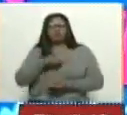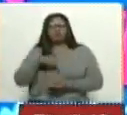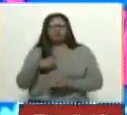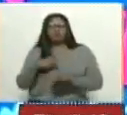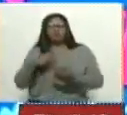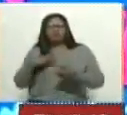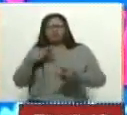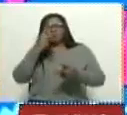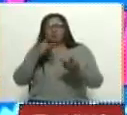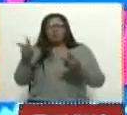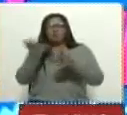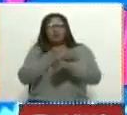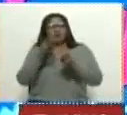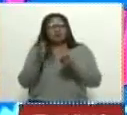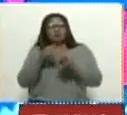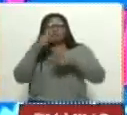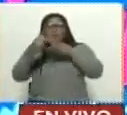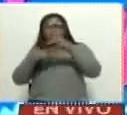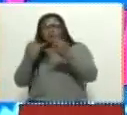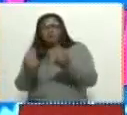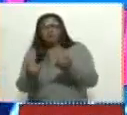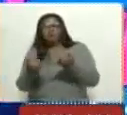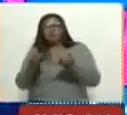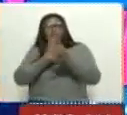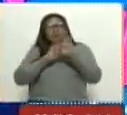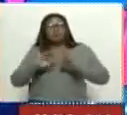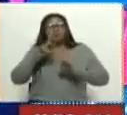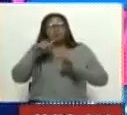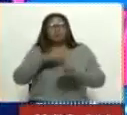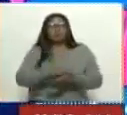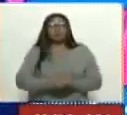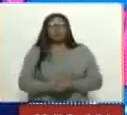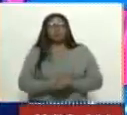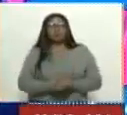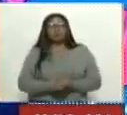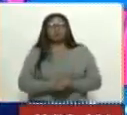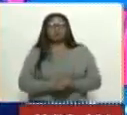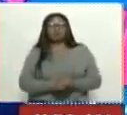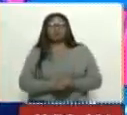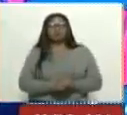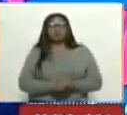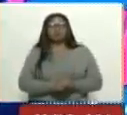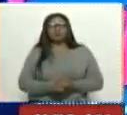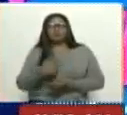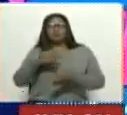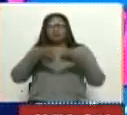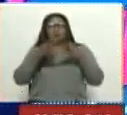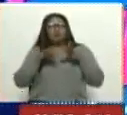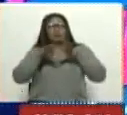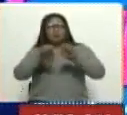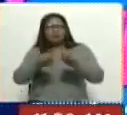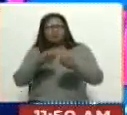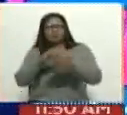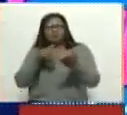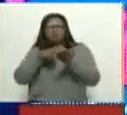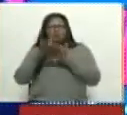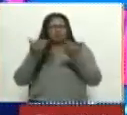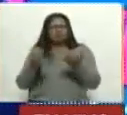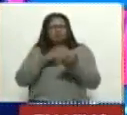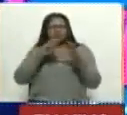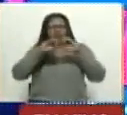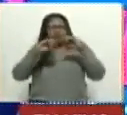política los intentos de Invasión militar por parte del imperialismo y lo hemos garantizado con